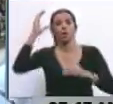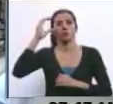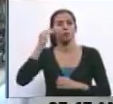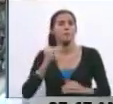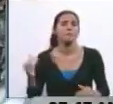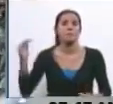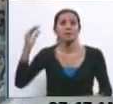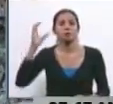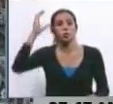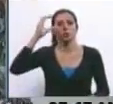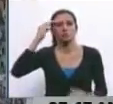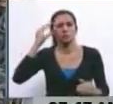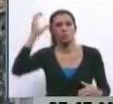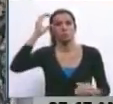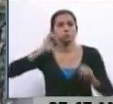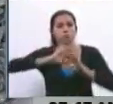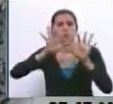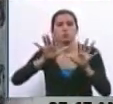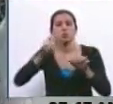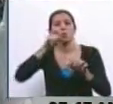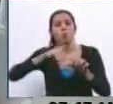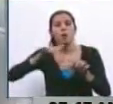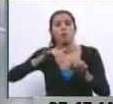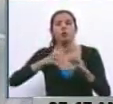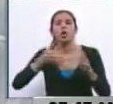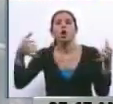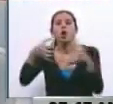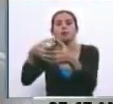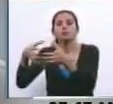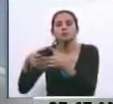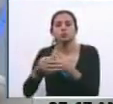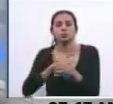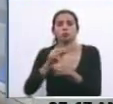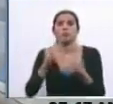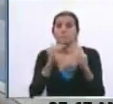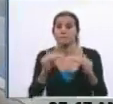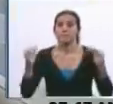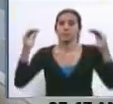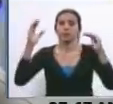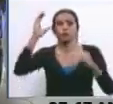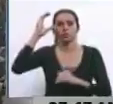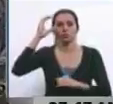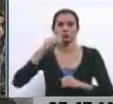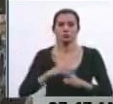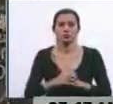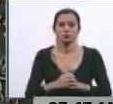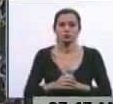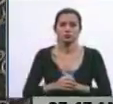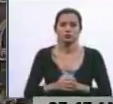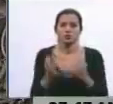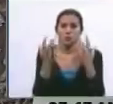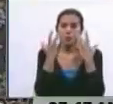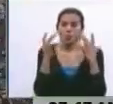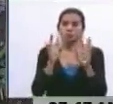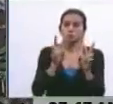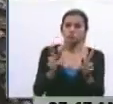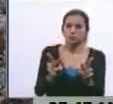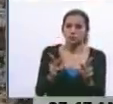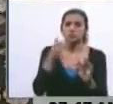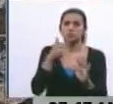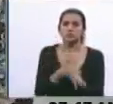pueblo, como colectivos. Hemos elevado nuestro nivel de conciencia y hemos visibilizado lo